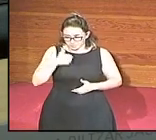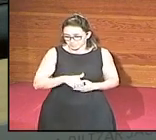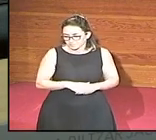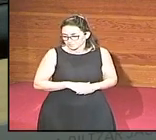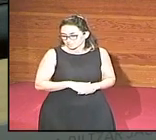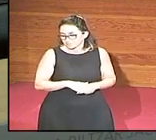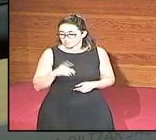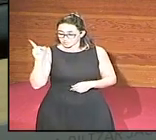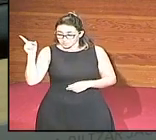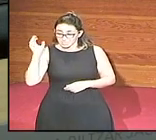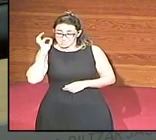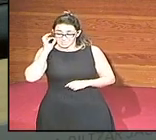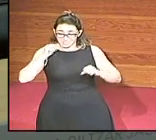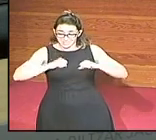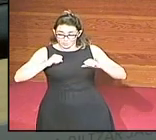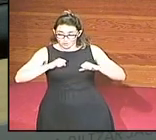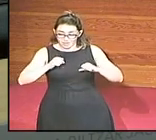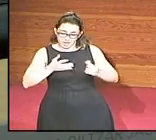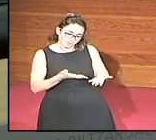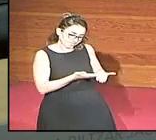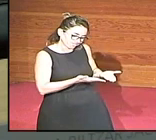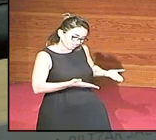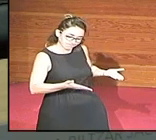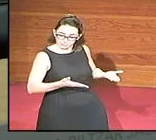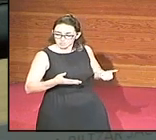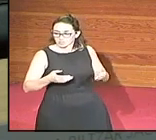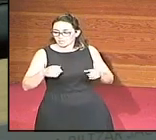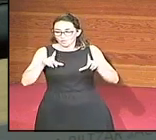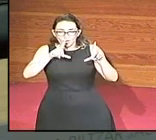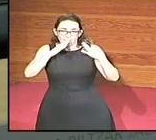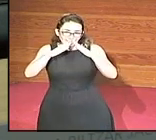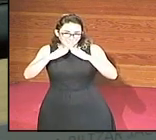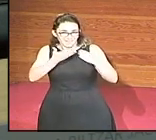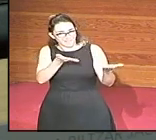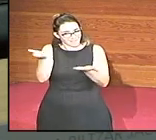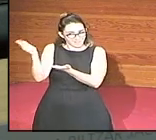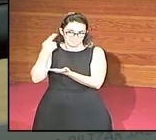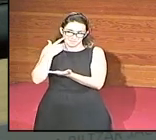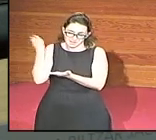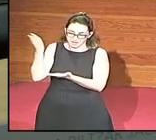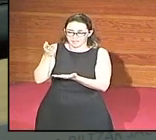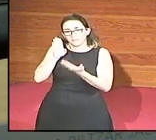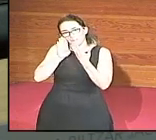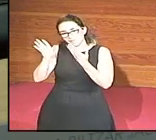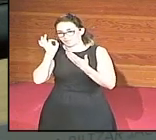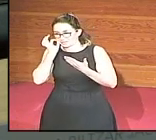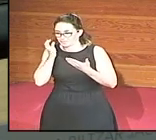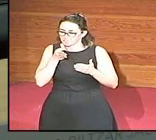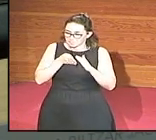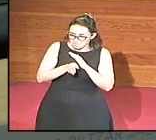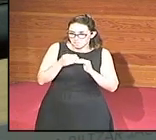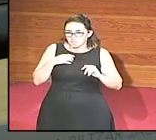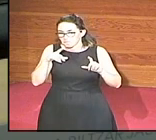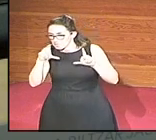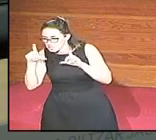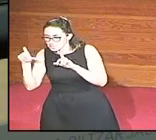Y esto es una señora enseñándome básicamente la casa de una vecina, que también se ha ido a esta. Bueno, vemos algún cajón fuera